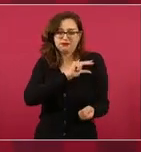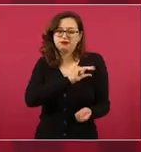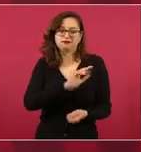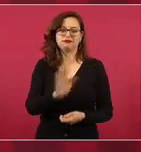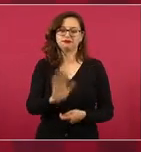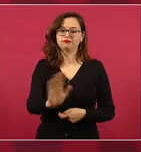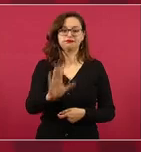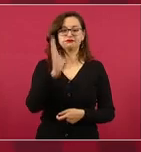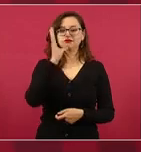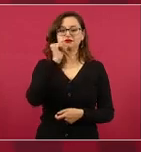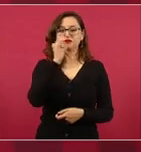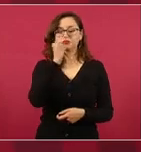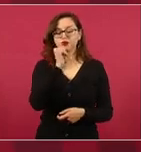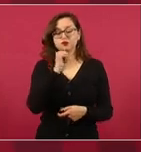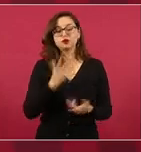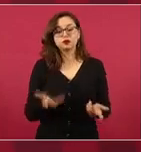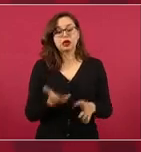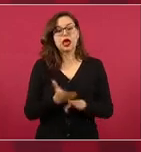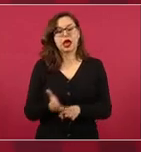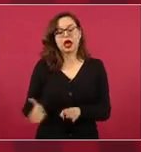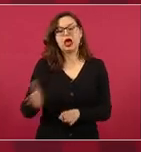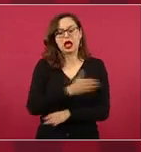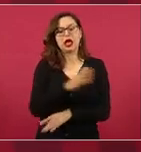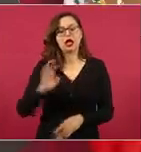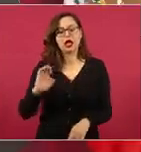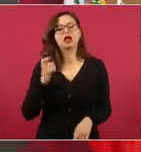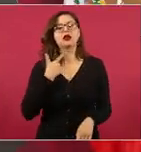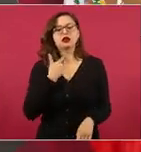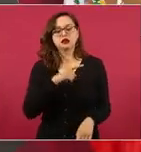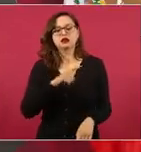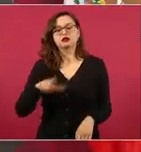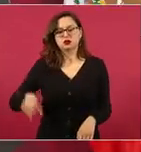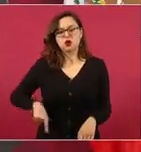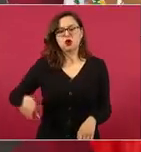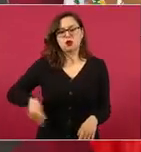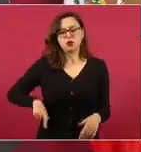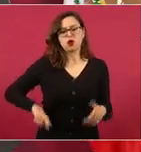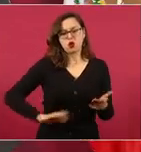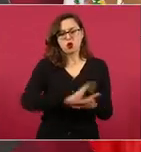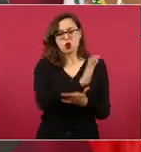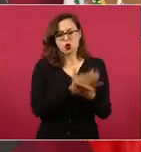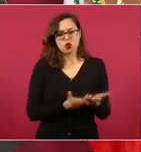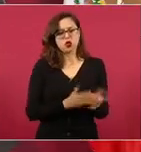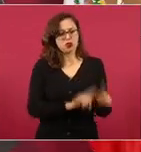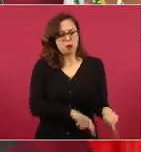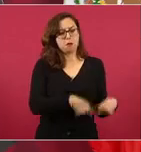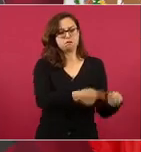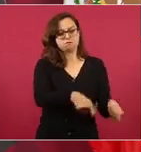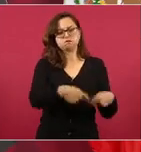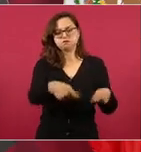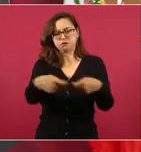Estamos respetando los contratos, las concesiones, pero ¿qué pasa en este caso? Por ejemplo,